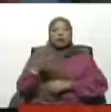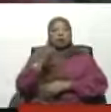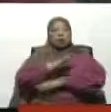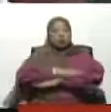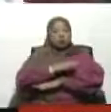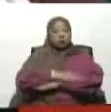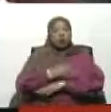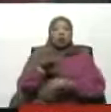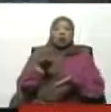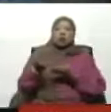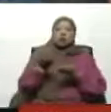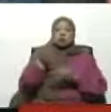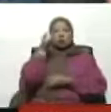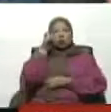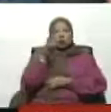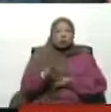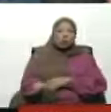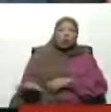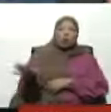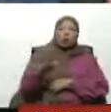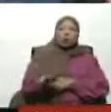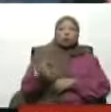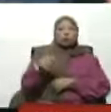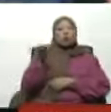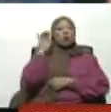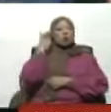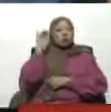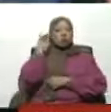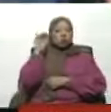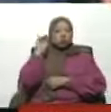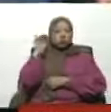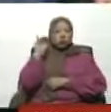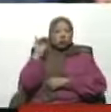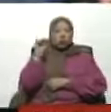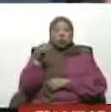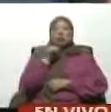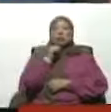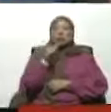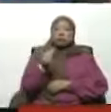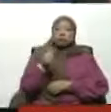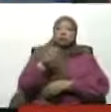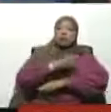de servidor público. Porque el funcionario termina siendo déspota,